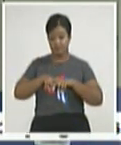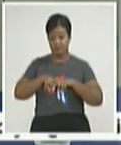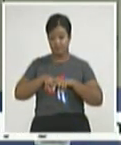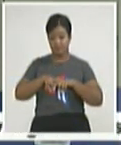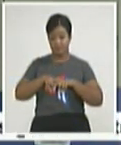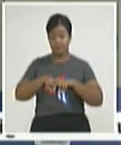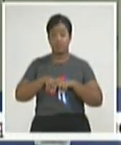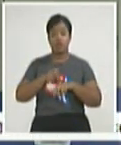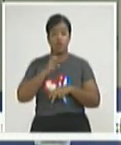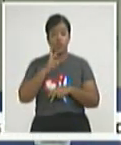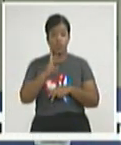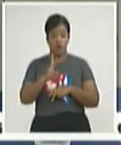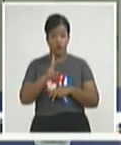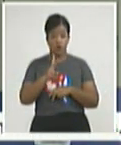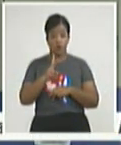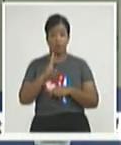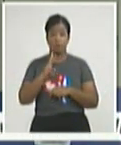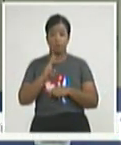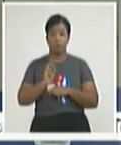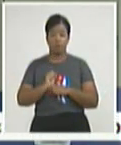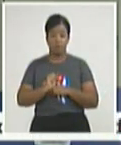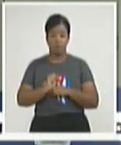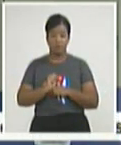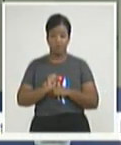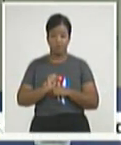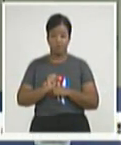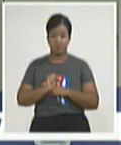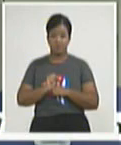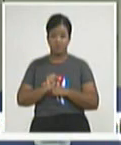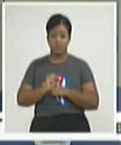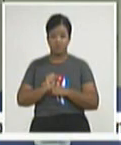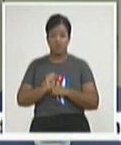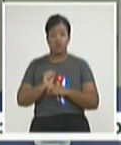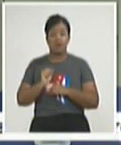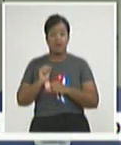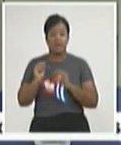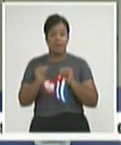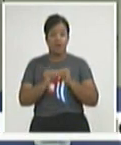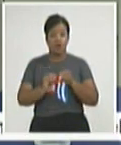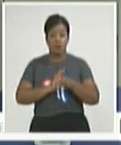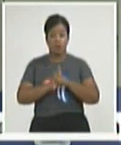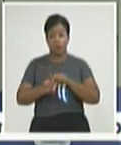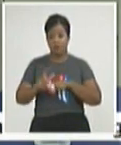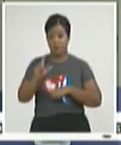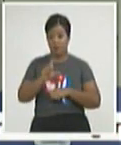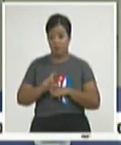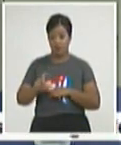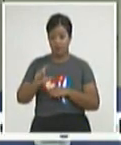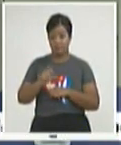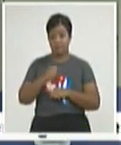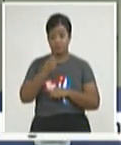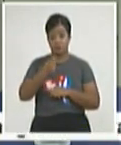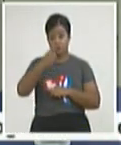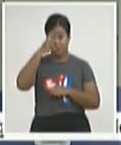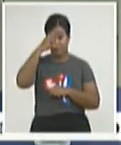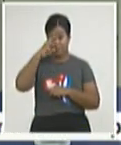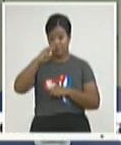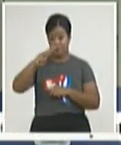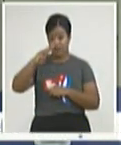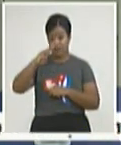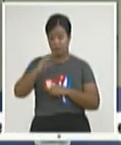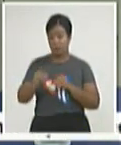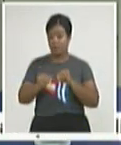como consecuencia de la transmisión autóctona en Camagüey, un mexicano también como consecuencia de